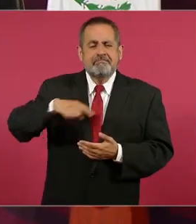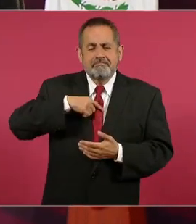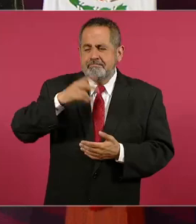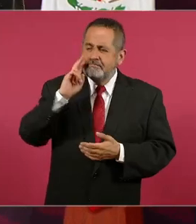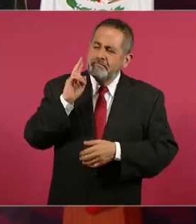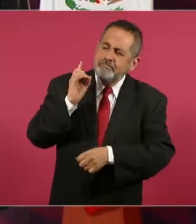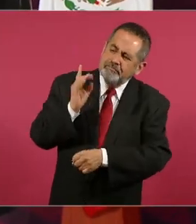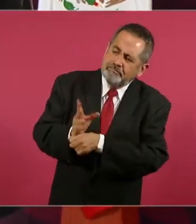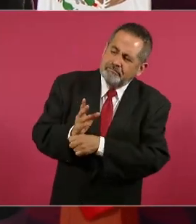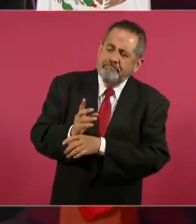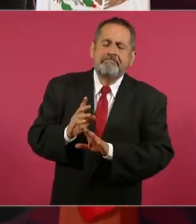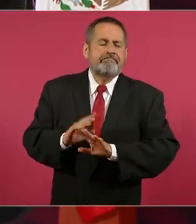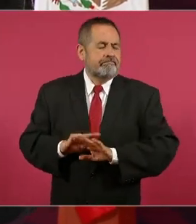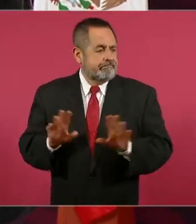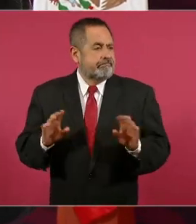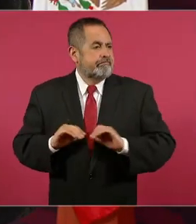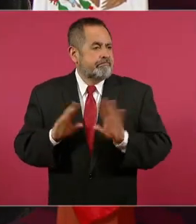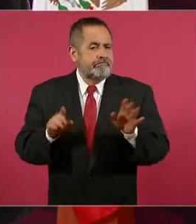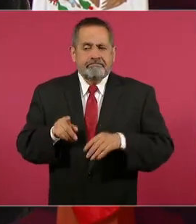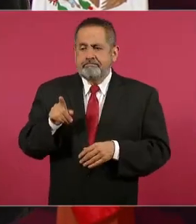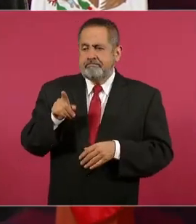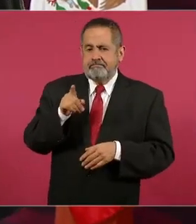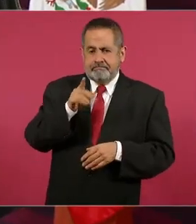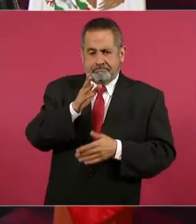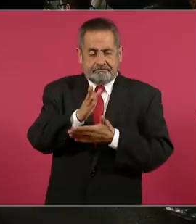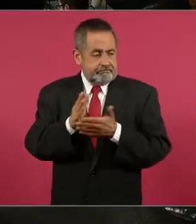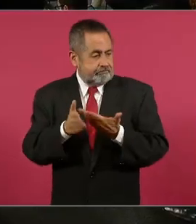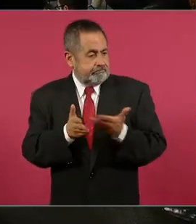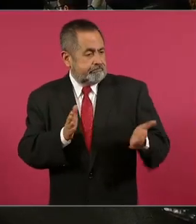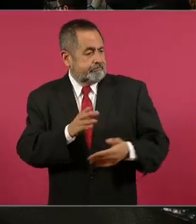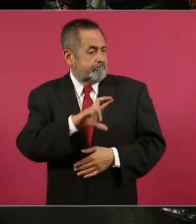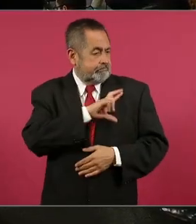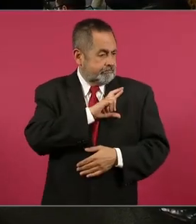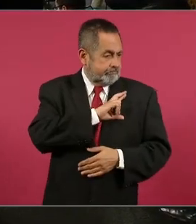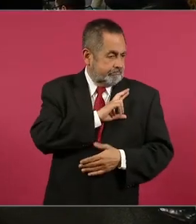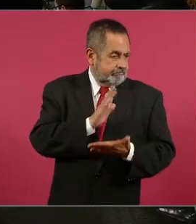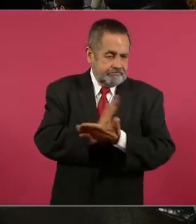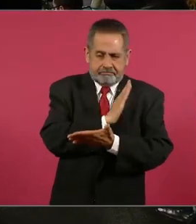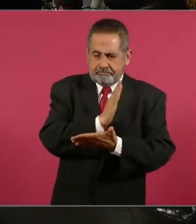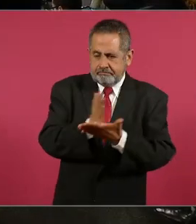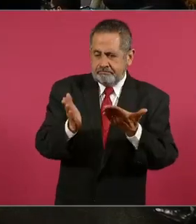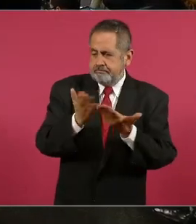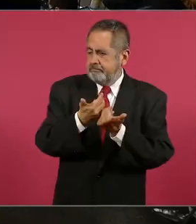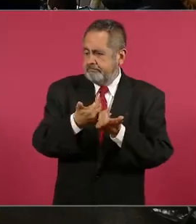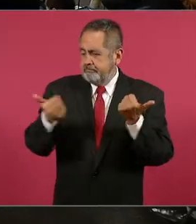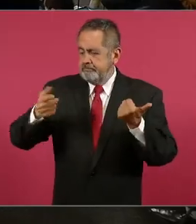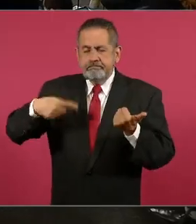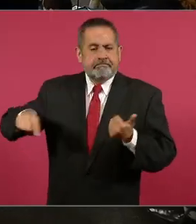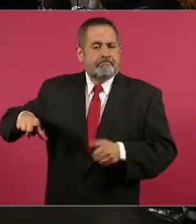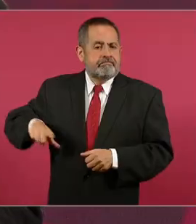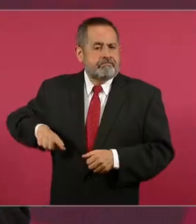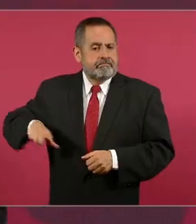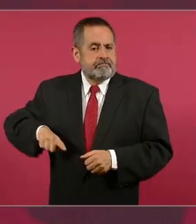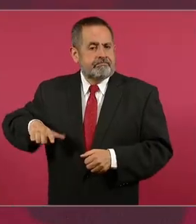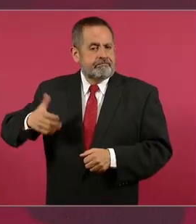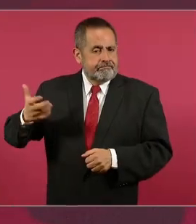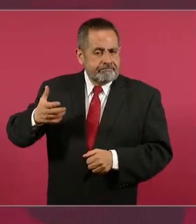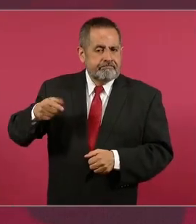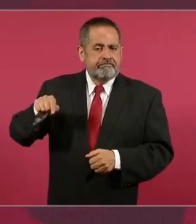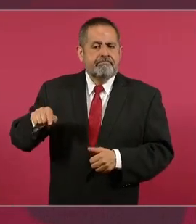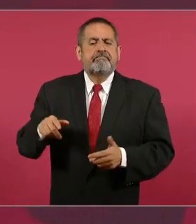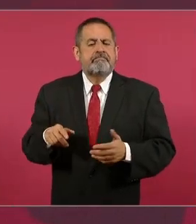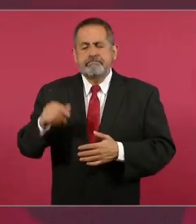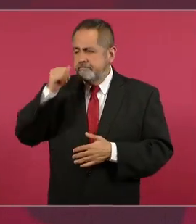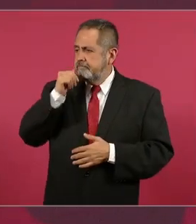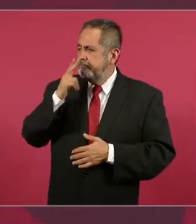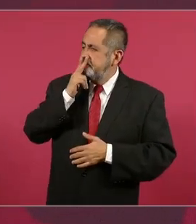distinguir entre lo privado y lo público, y que siempre se cuiden los